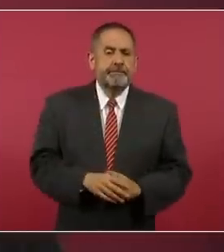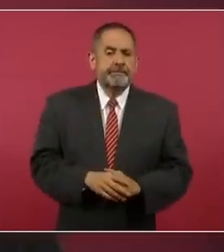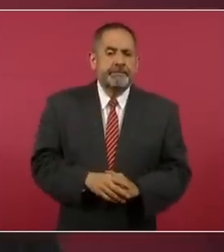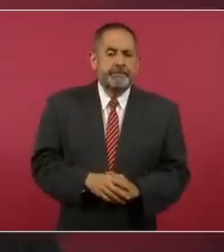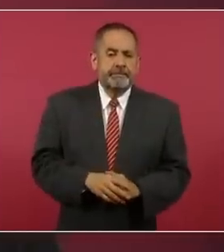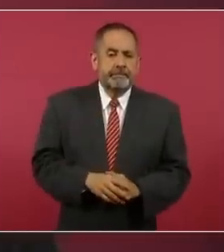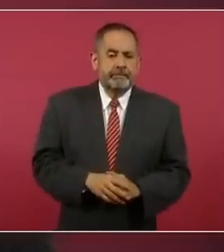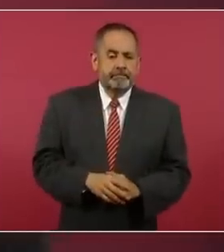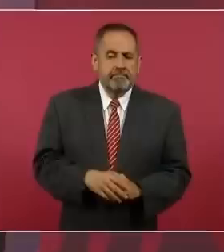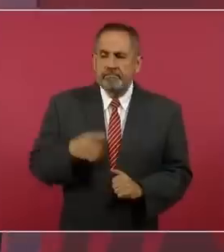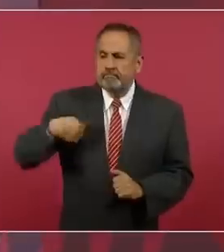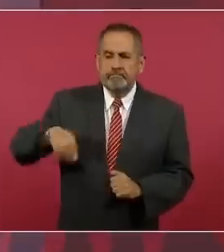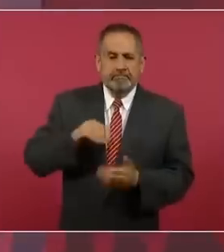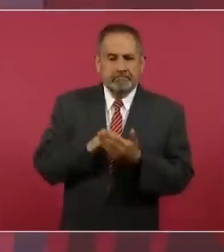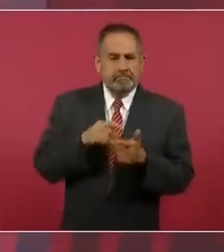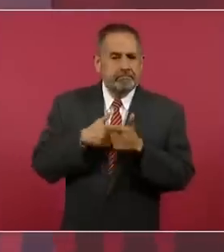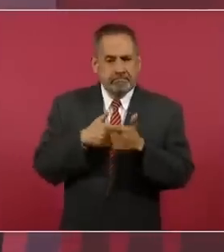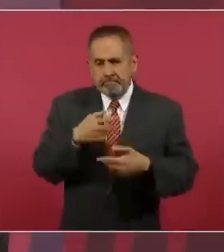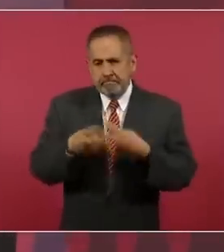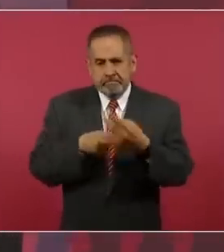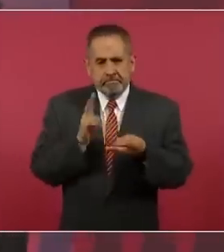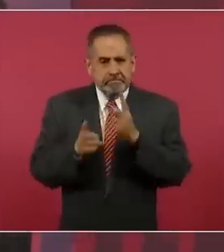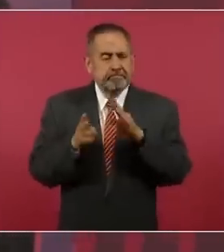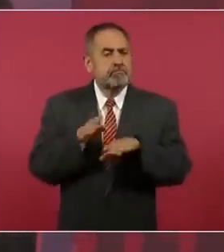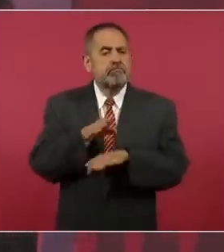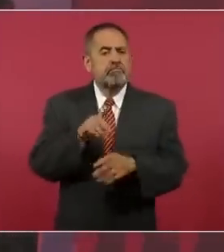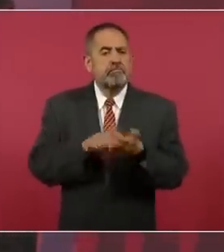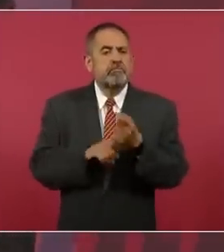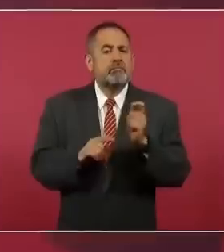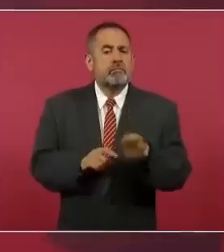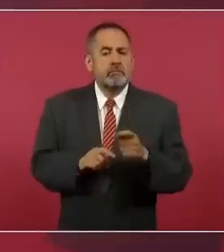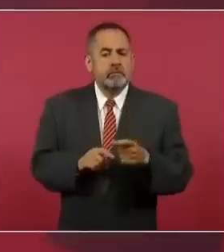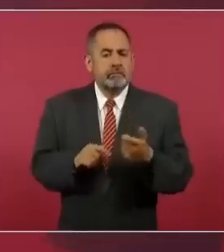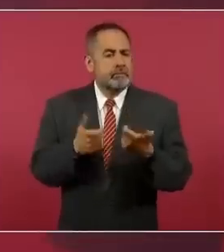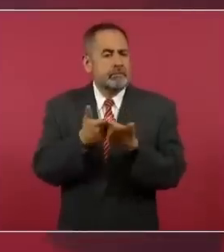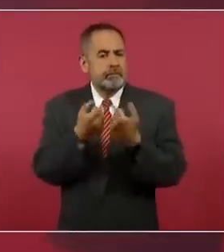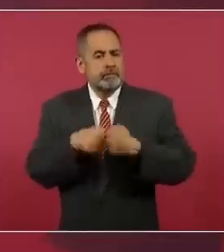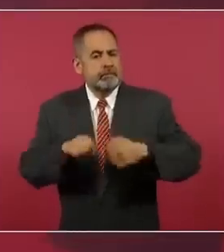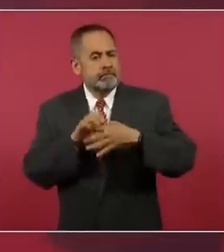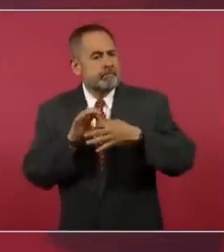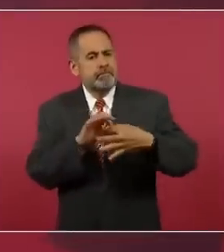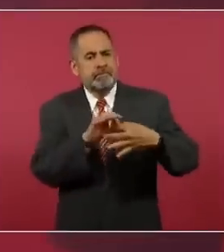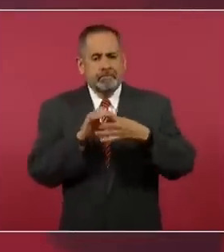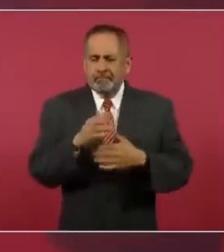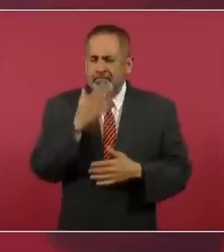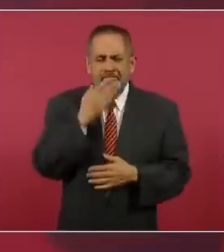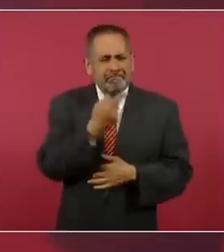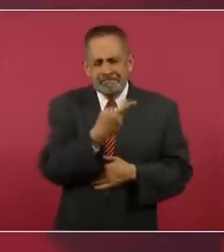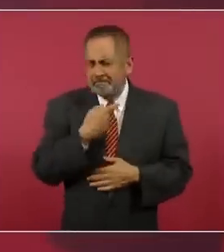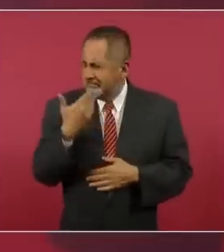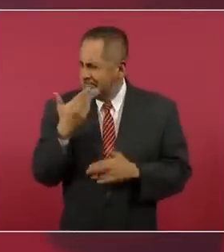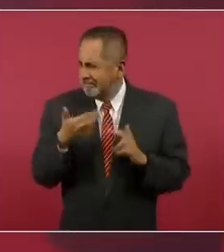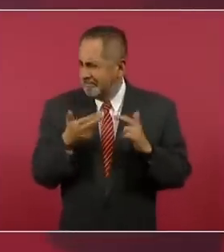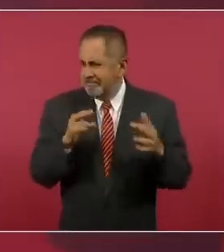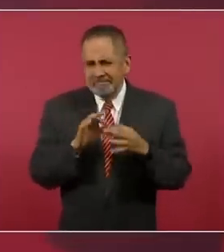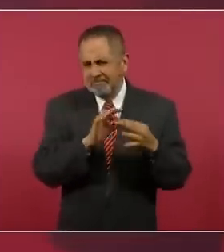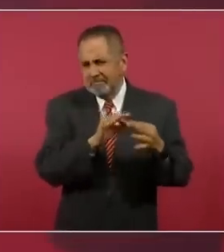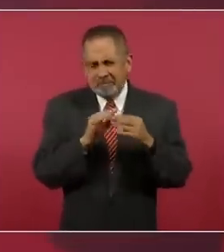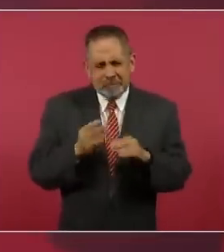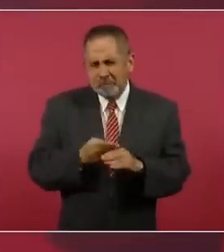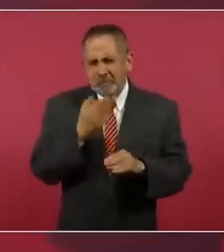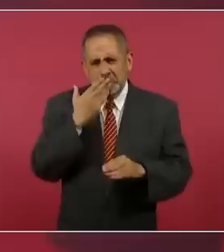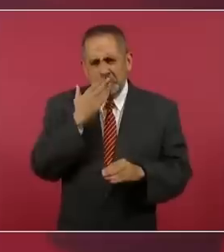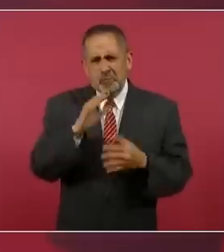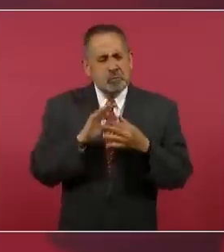a seguir hablando sobre la cooperación que tenemos, que es muy buena, mucho, mucho, mucho,